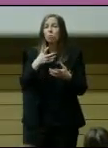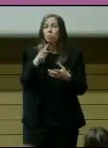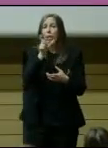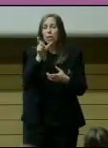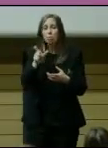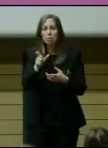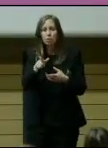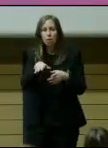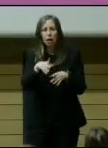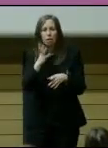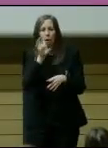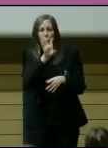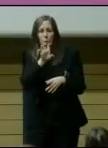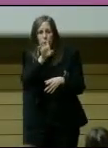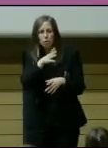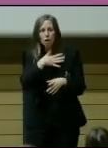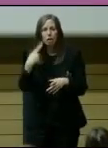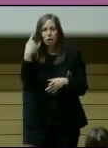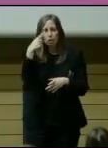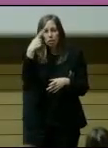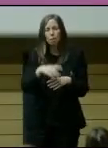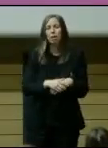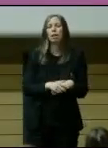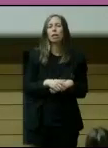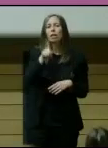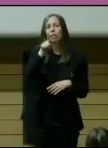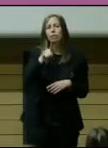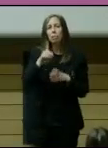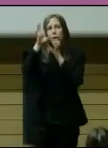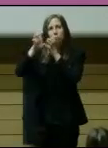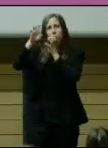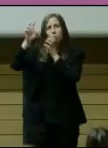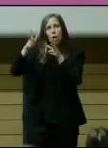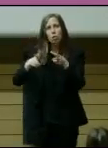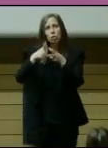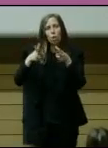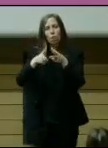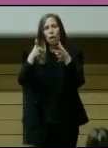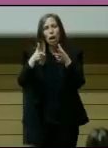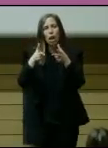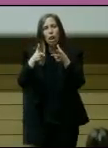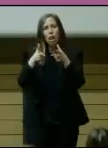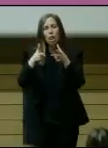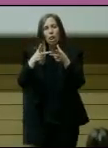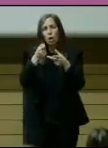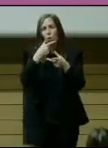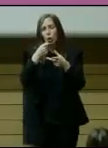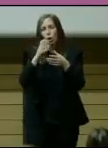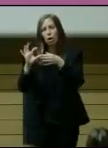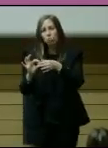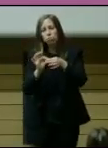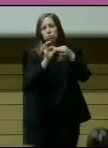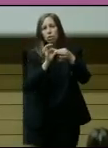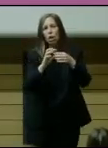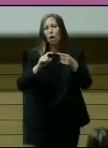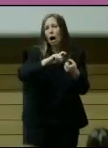bien. La gente le da morbo, le da curiosidad, bueno, también pivota en el imaginario social o en la representación social de las drogas, pues